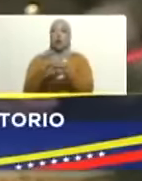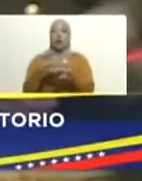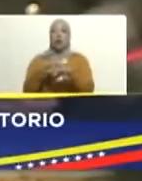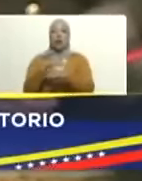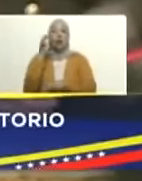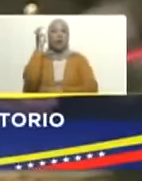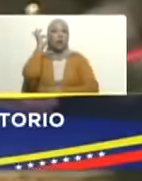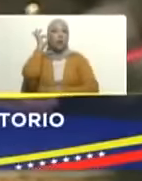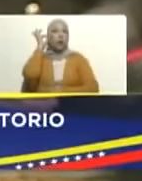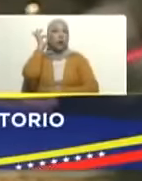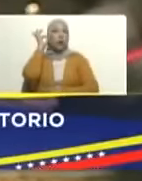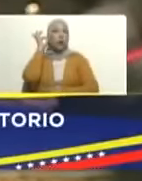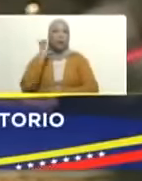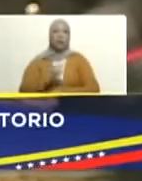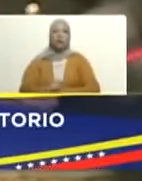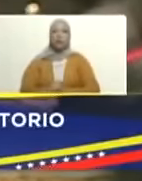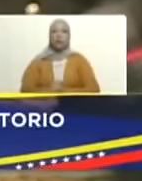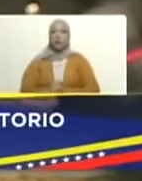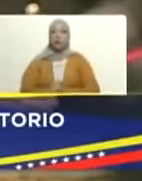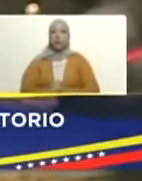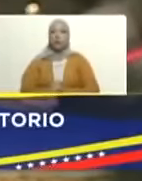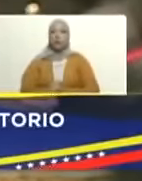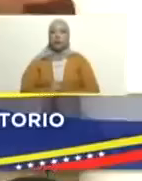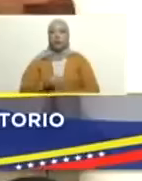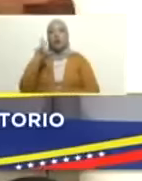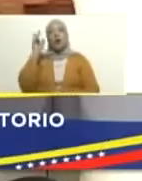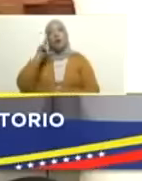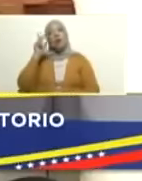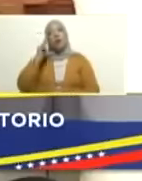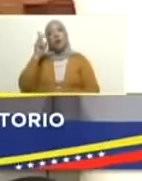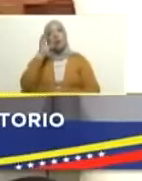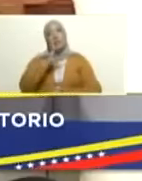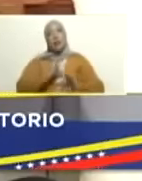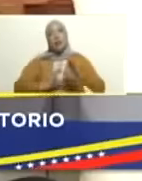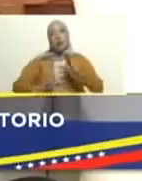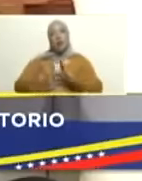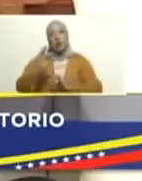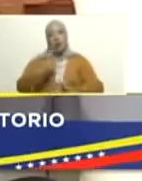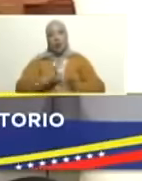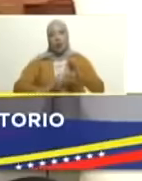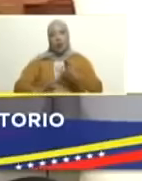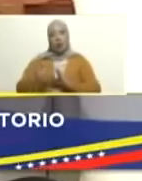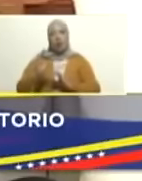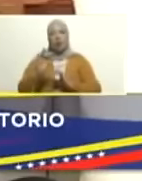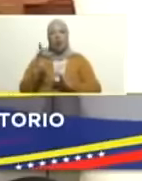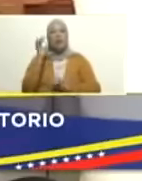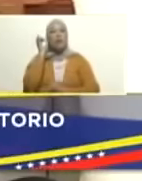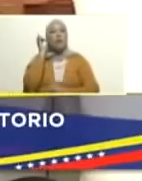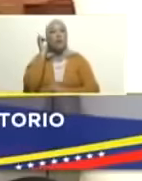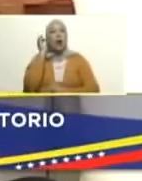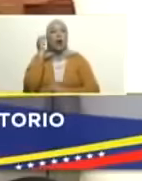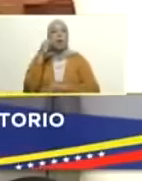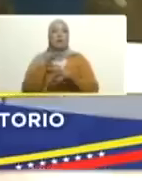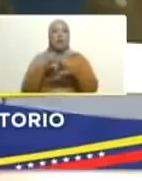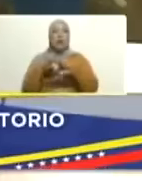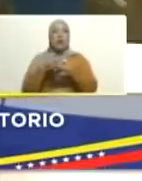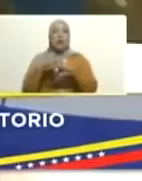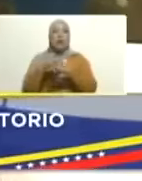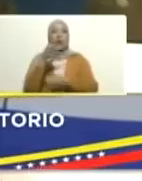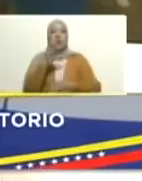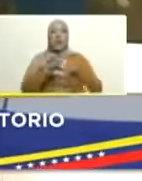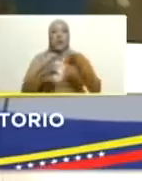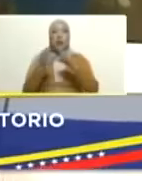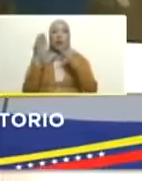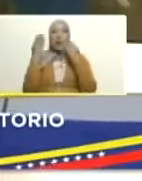Mujer. Compañera profesora científica Gabriela Jiménez,